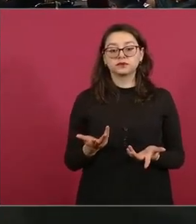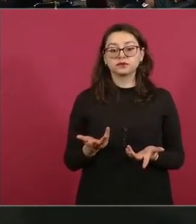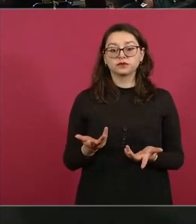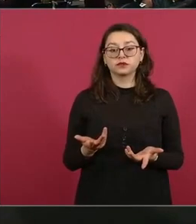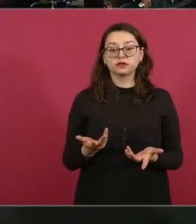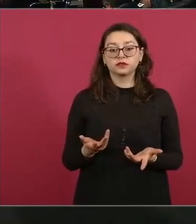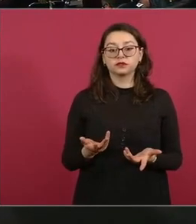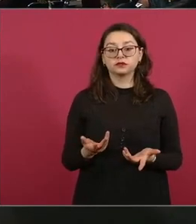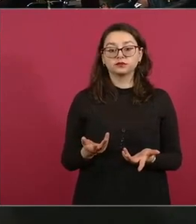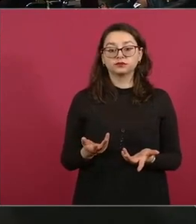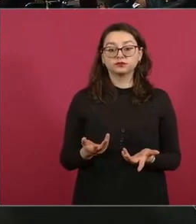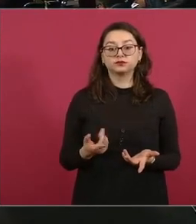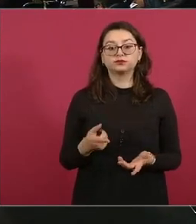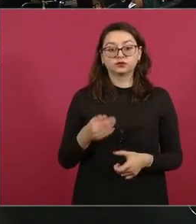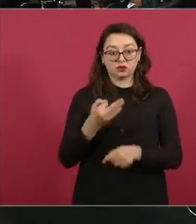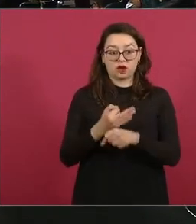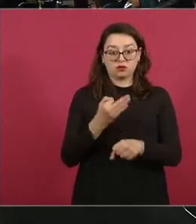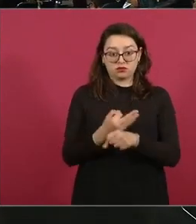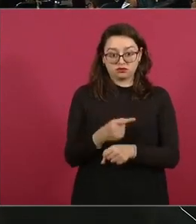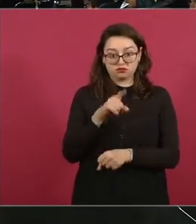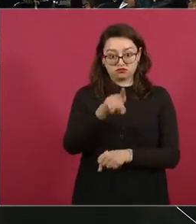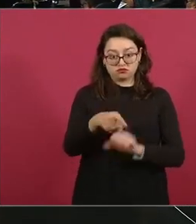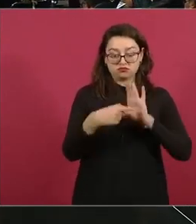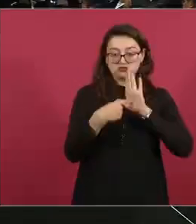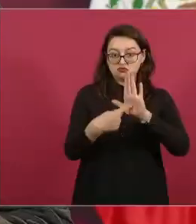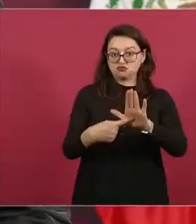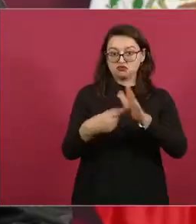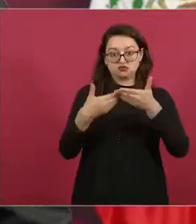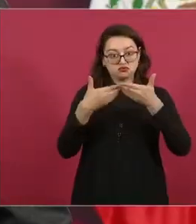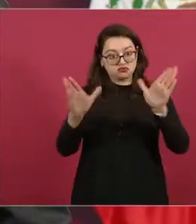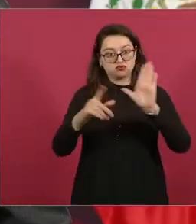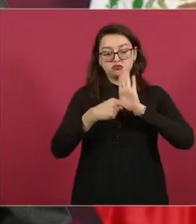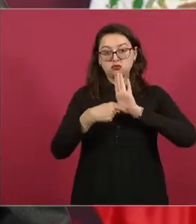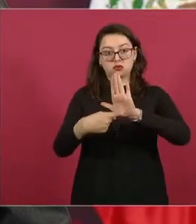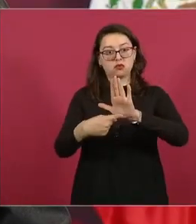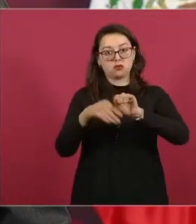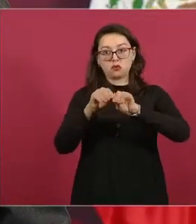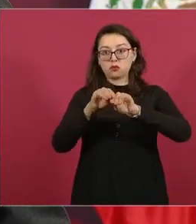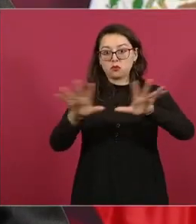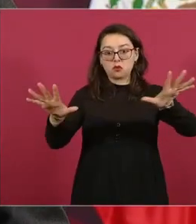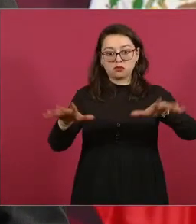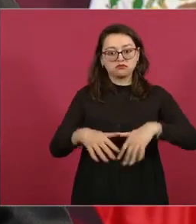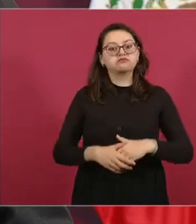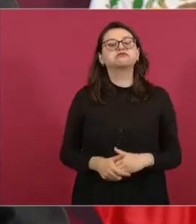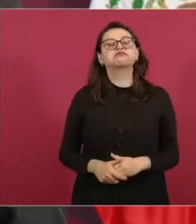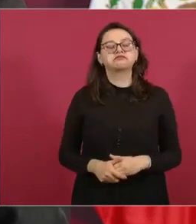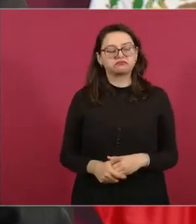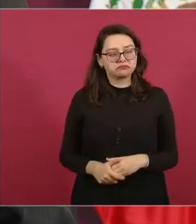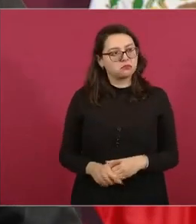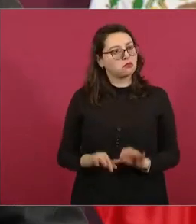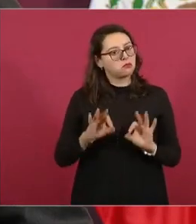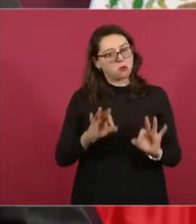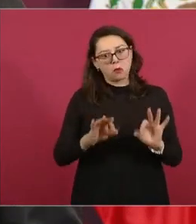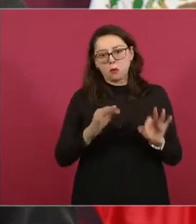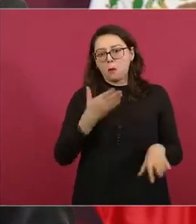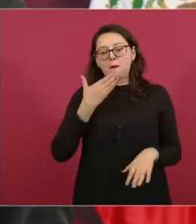esto se ventile, es muy bueno. Nada de esto salía